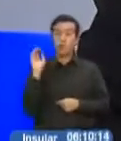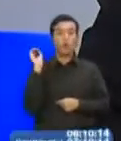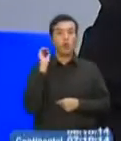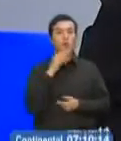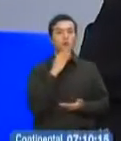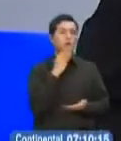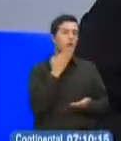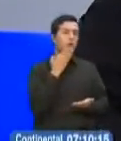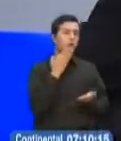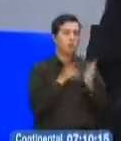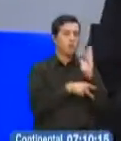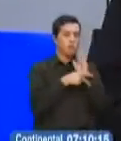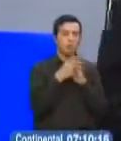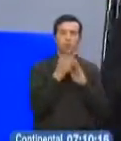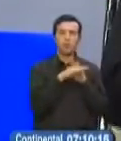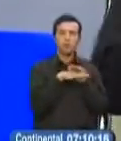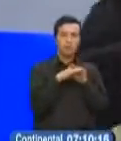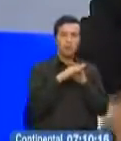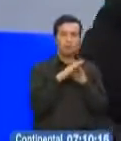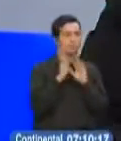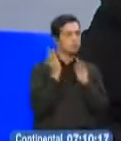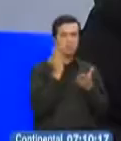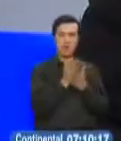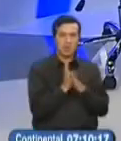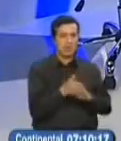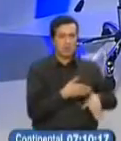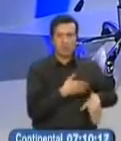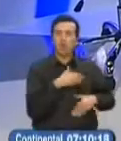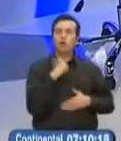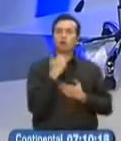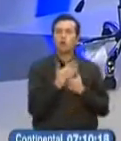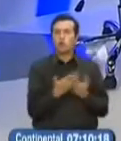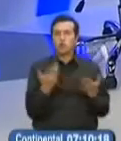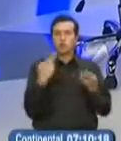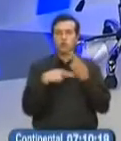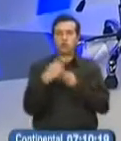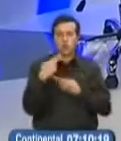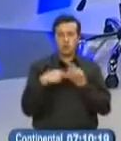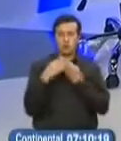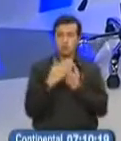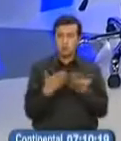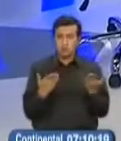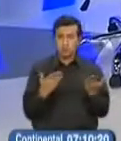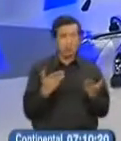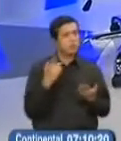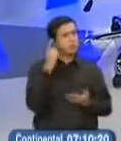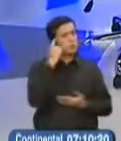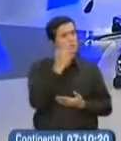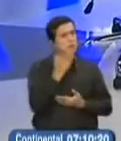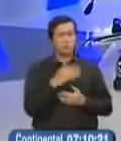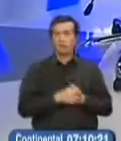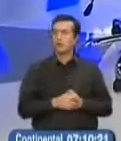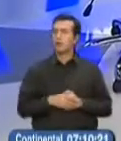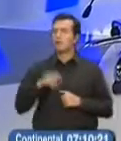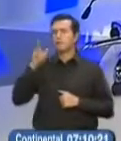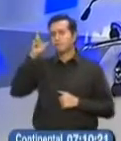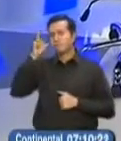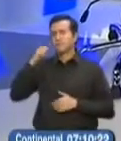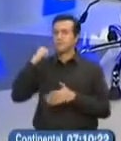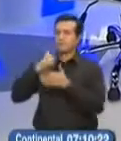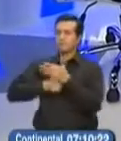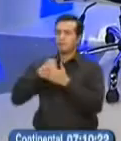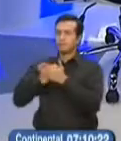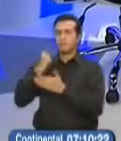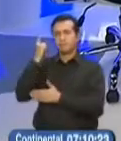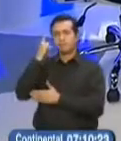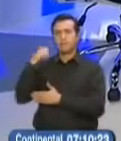en los commodities y comenzar a trabajar en economías no petroleras, no apalancadas en los commodities, Javier y Santiago. Yo creo que es un reto, pero creo que va a